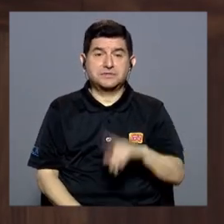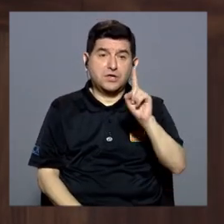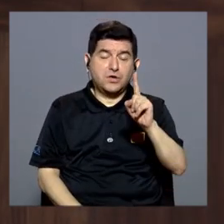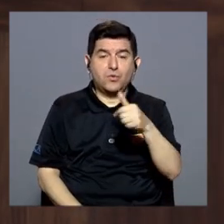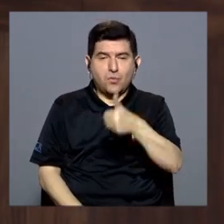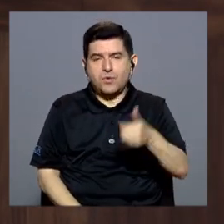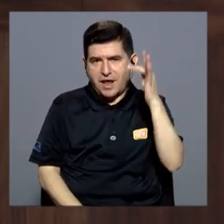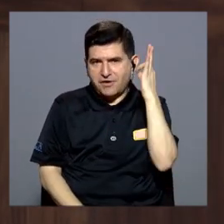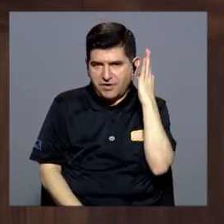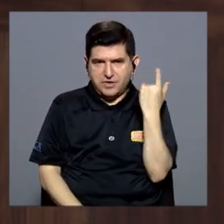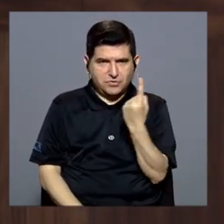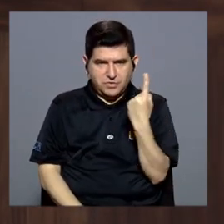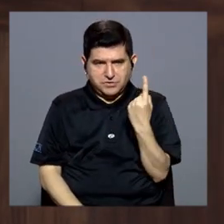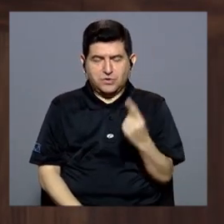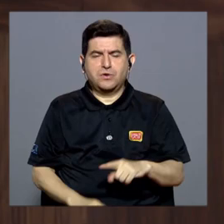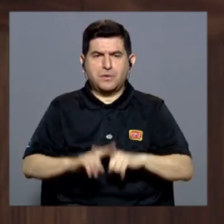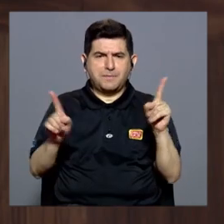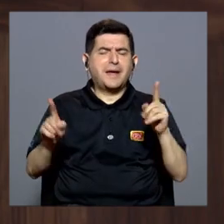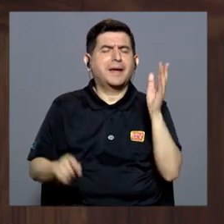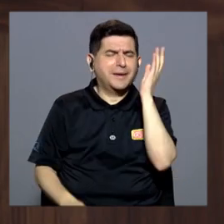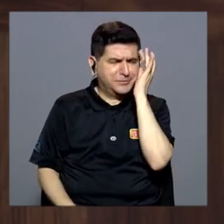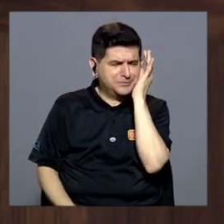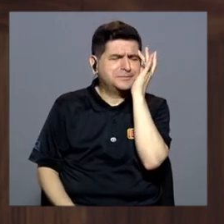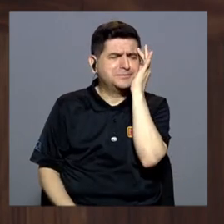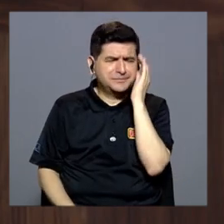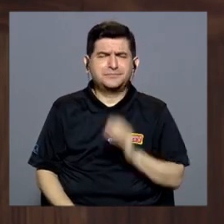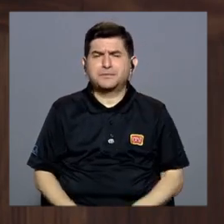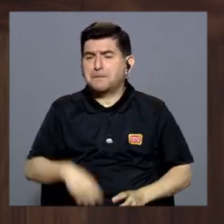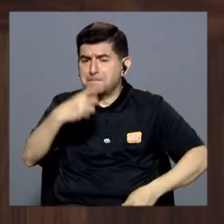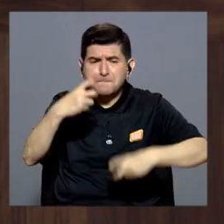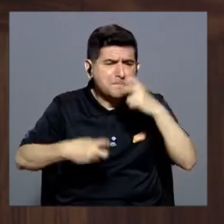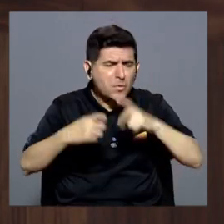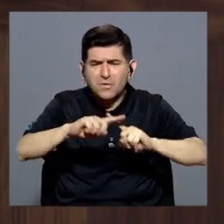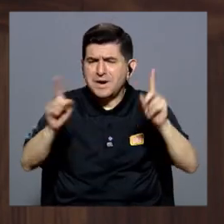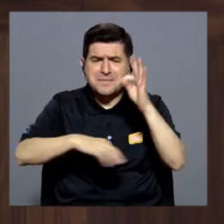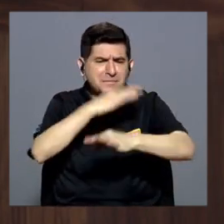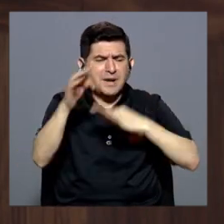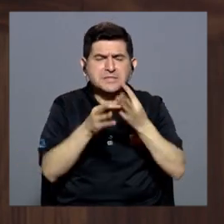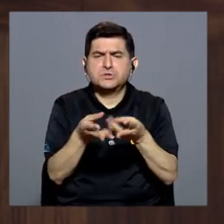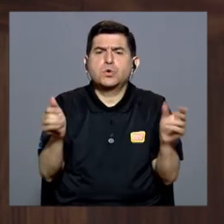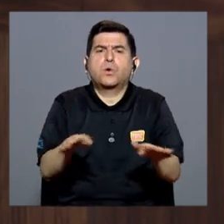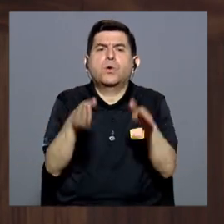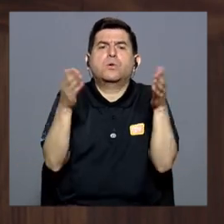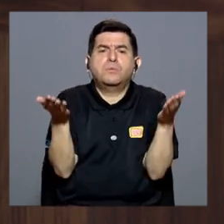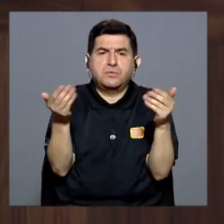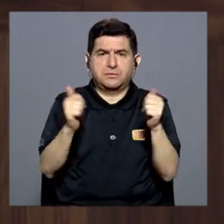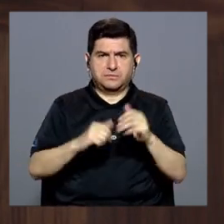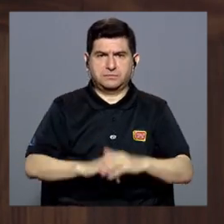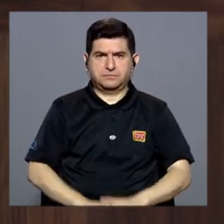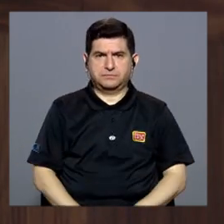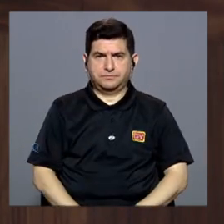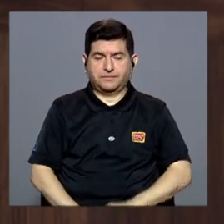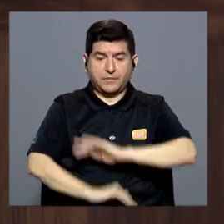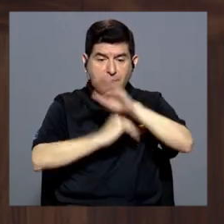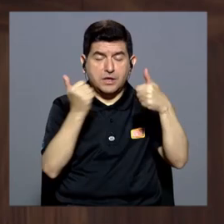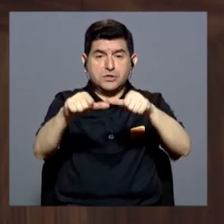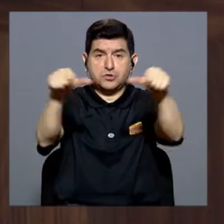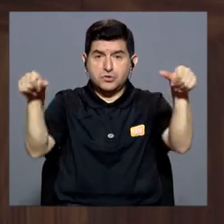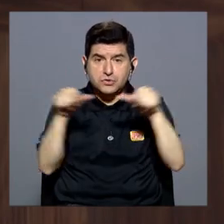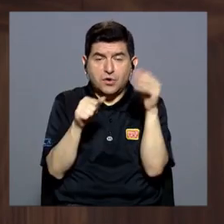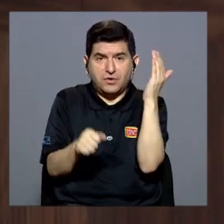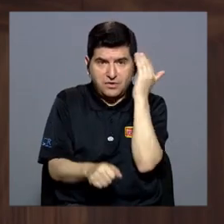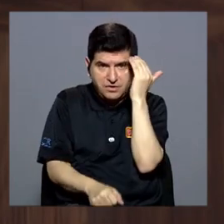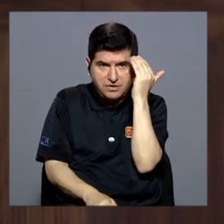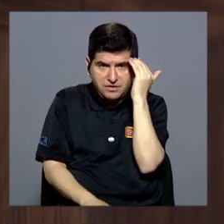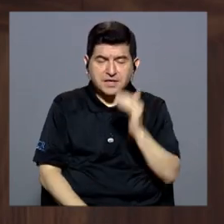rectora que ha habido, siempre hay una preocupación de cómo resolver problemas de diferente naturaleza. Entonces, desde todas las áreas del conocimiento,